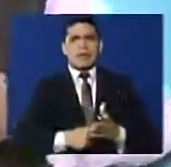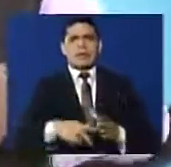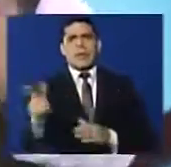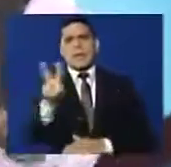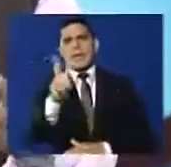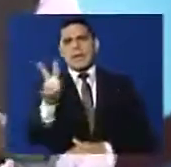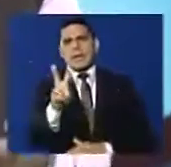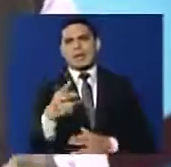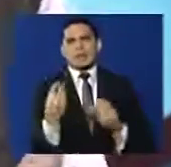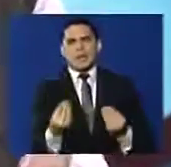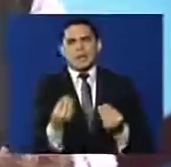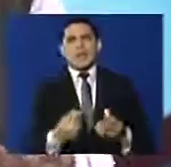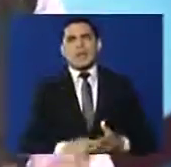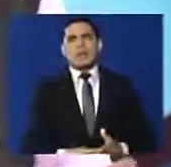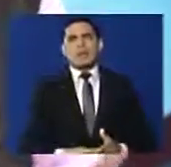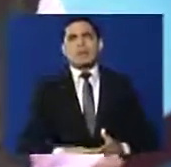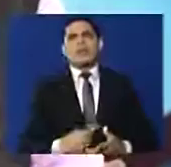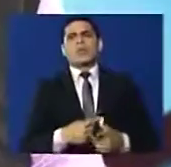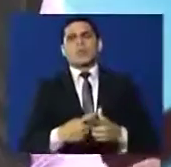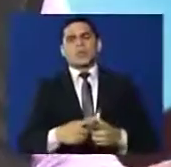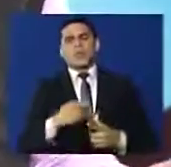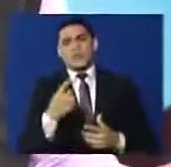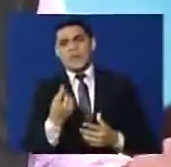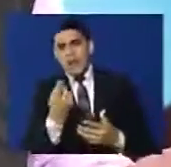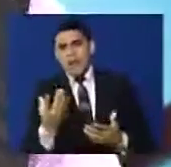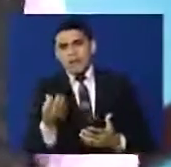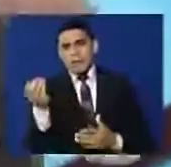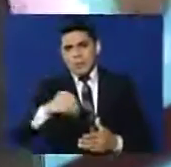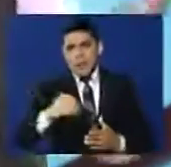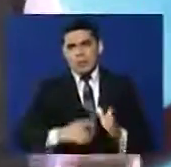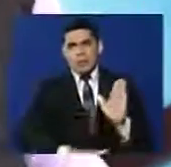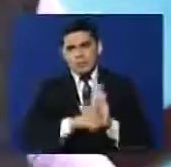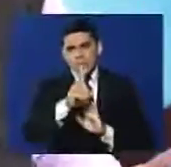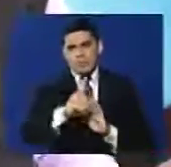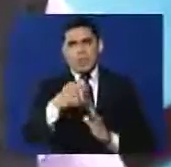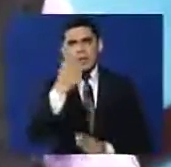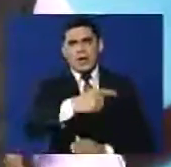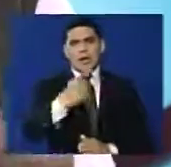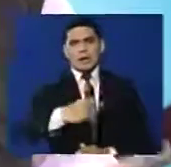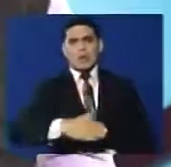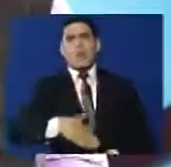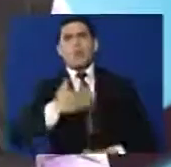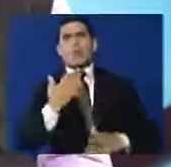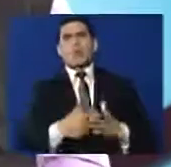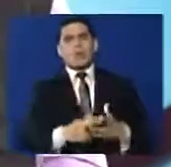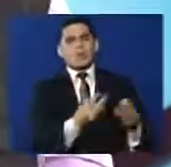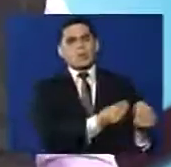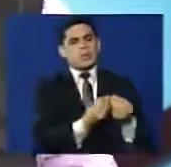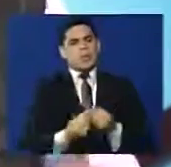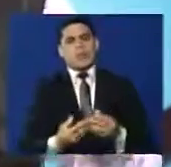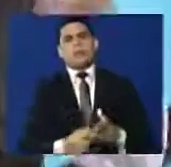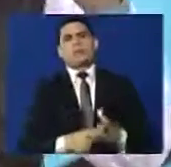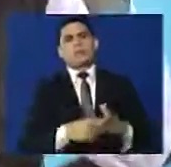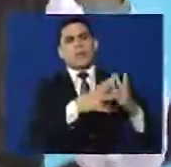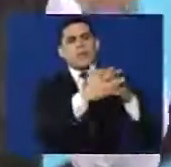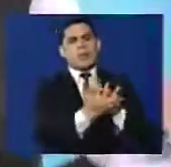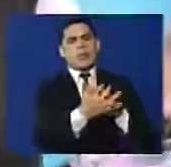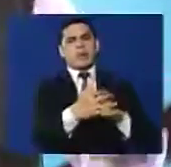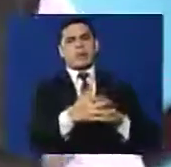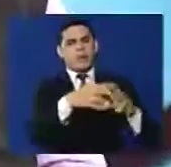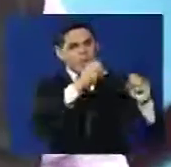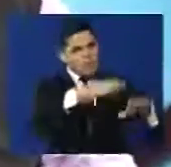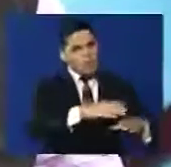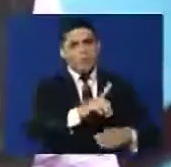cuanto a su explotación de esa riqueza. ¿Me explico? Entonces, aquí la gente se puede sacar del barrio con oportunidades. Tú puedes tener una